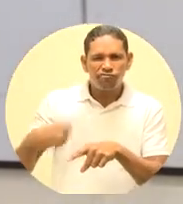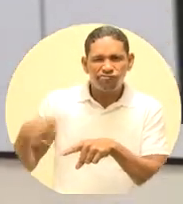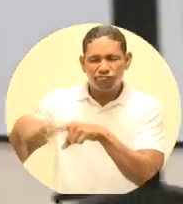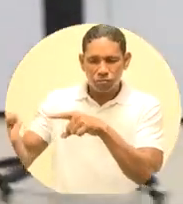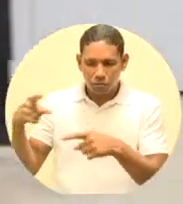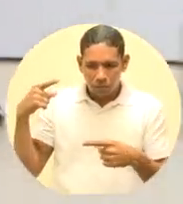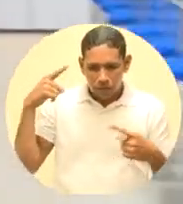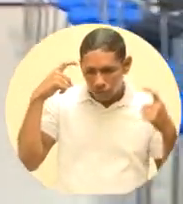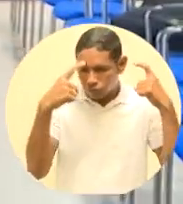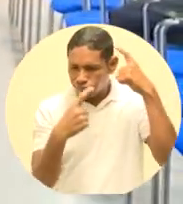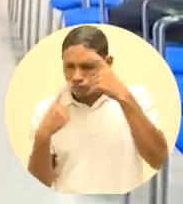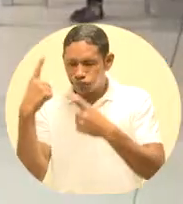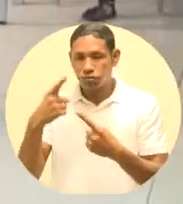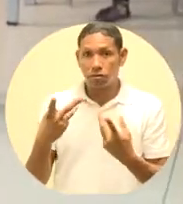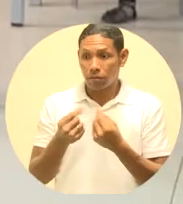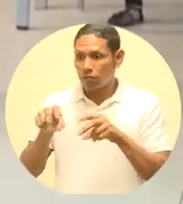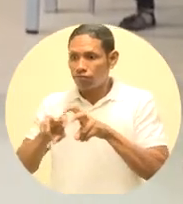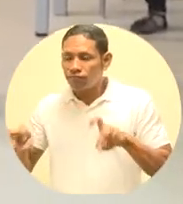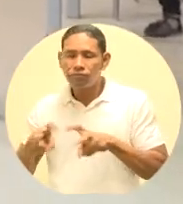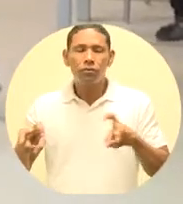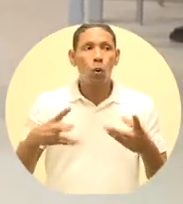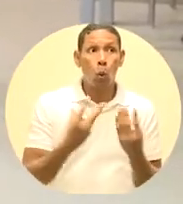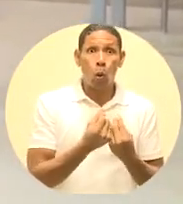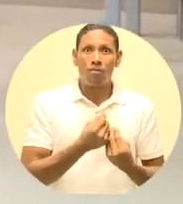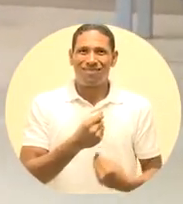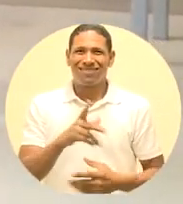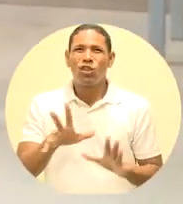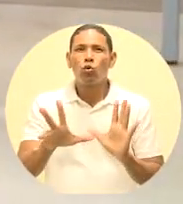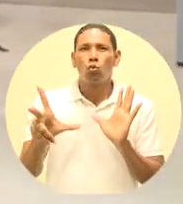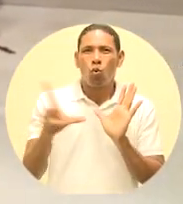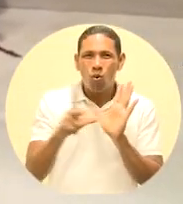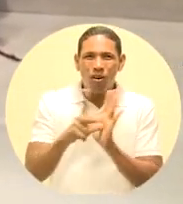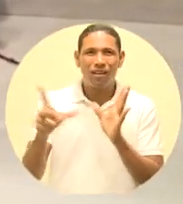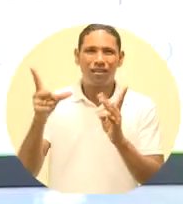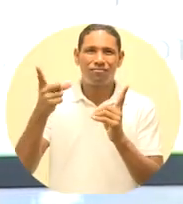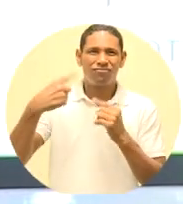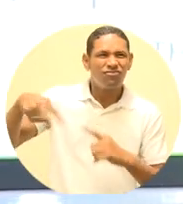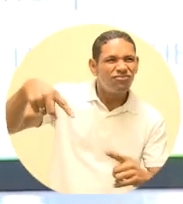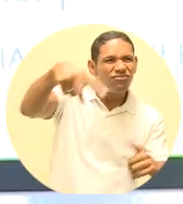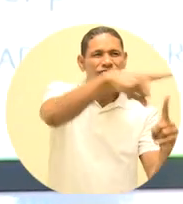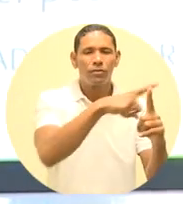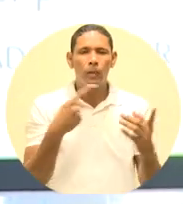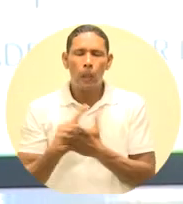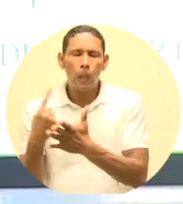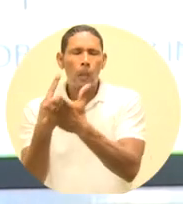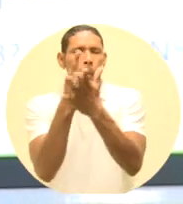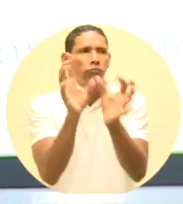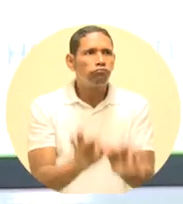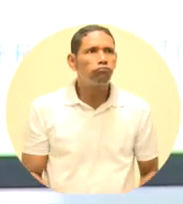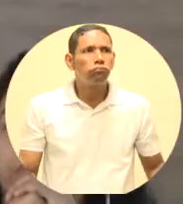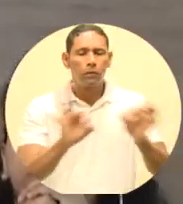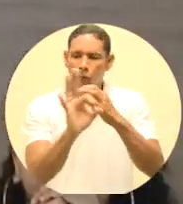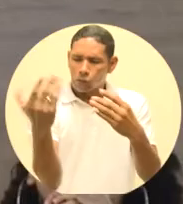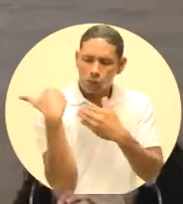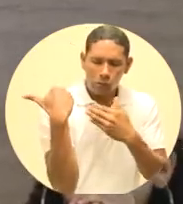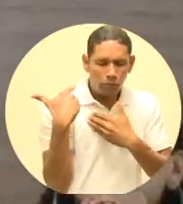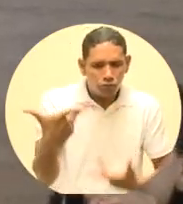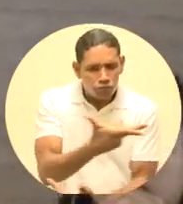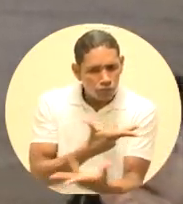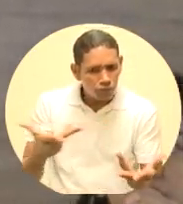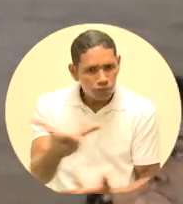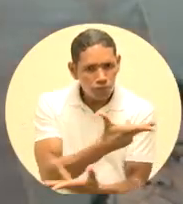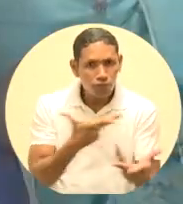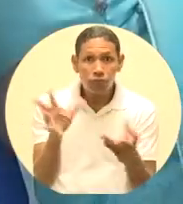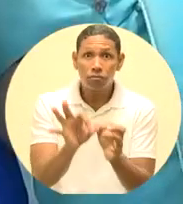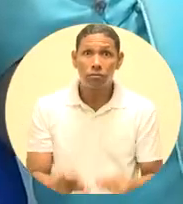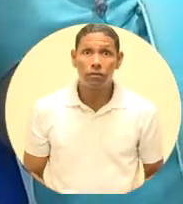Recursos, presentando ante miembros de la comunidad académica y el sector hotelero y turístico de la ciudad el programa de maestría en Turismo Sostenible y Responsable